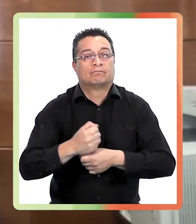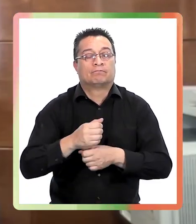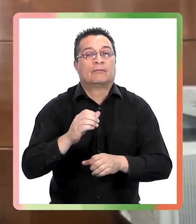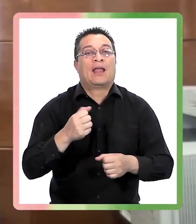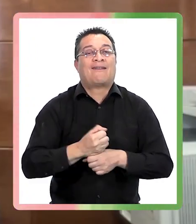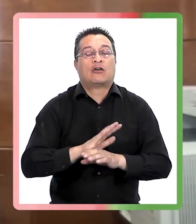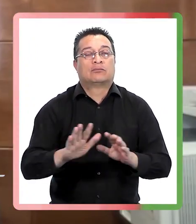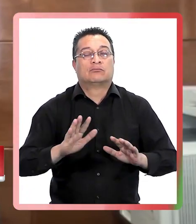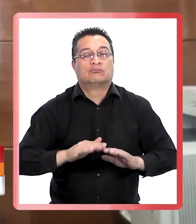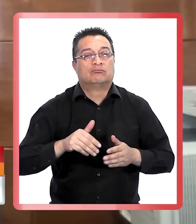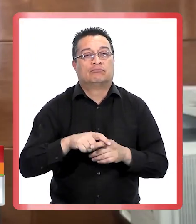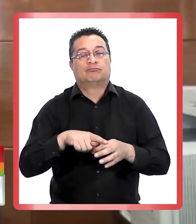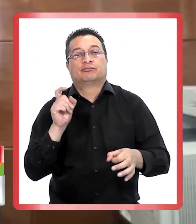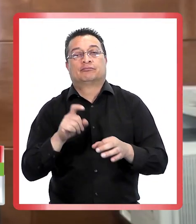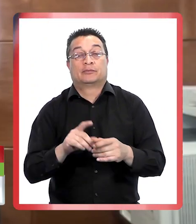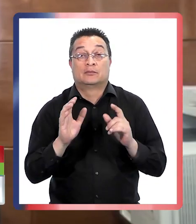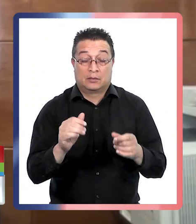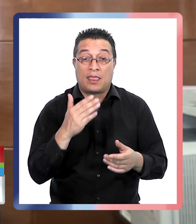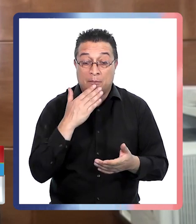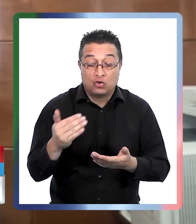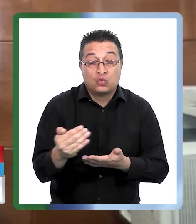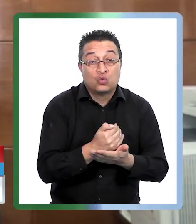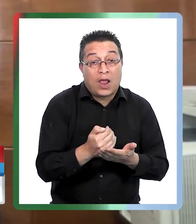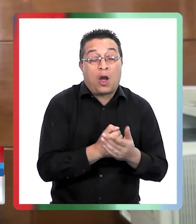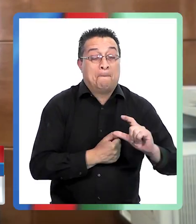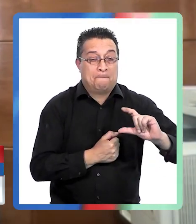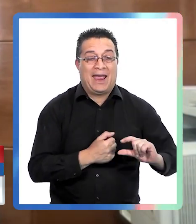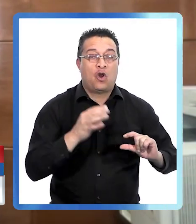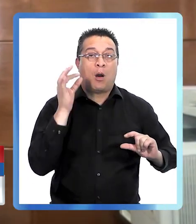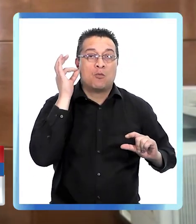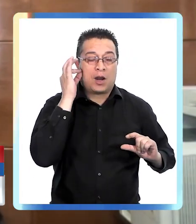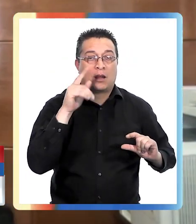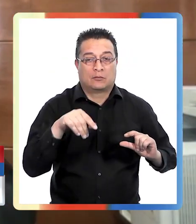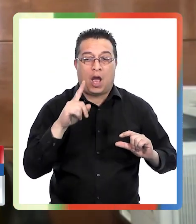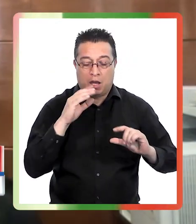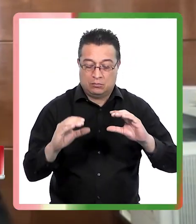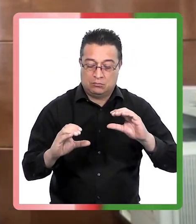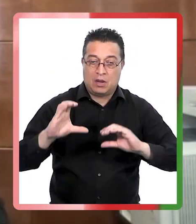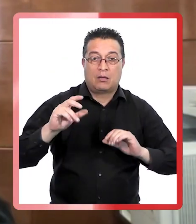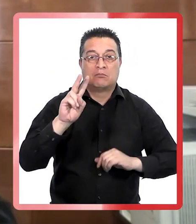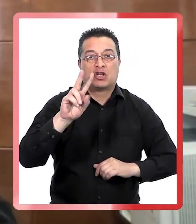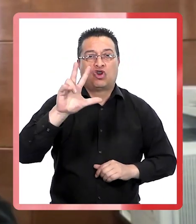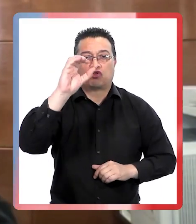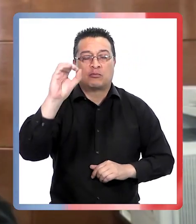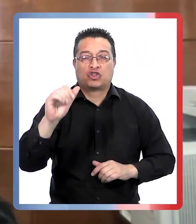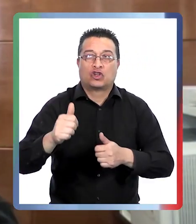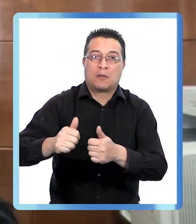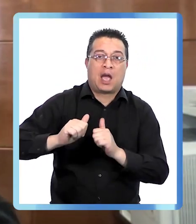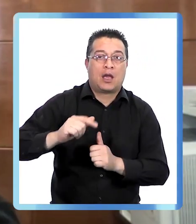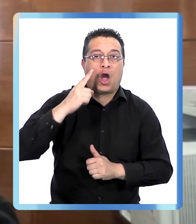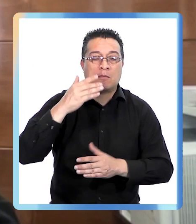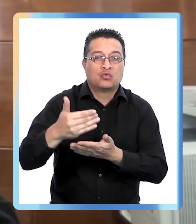formal del trabajo. Claro. Asimismo, tenemos salarios más bajos que los hombres, sabemos que tenemos una brecha salarial de género en torno al